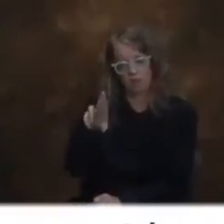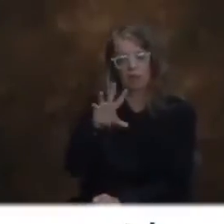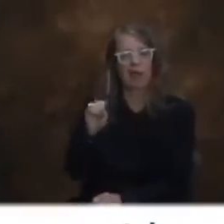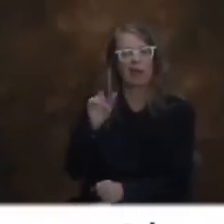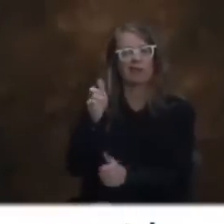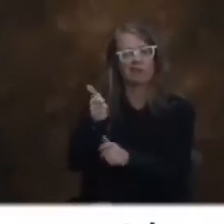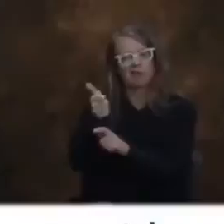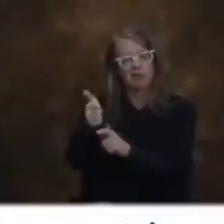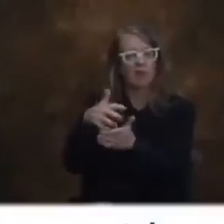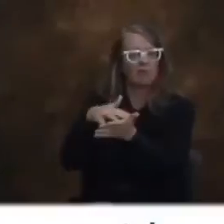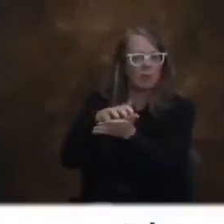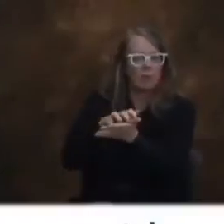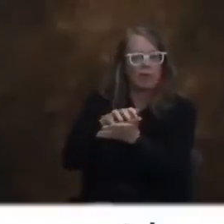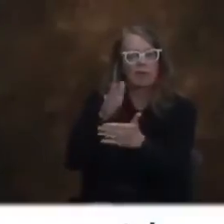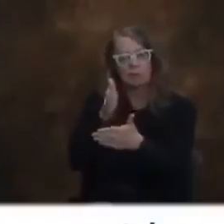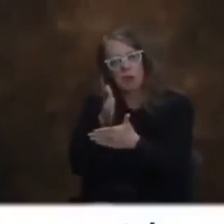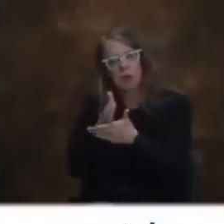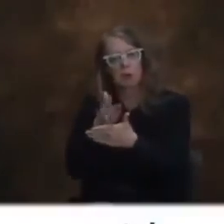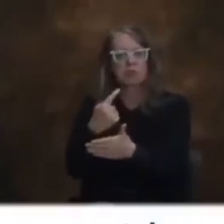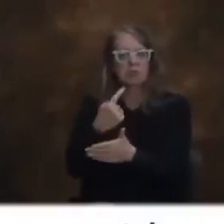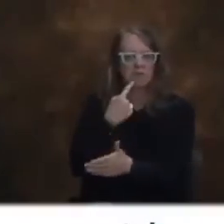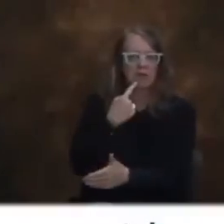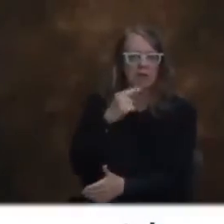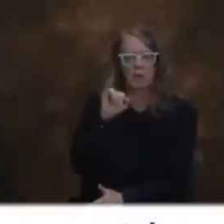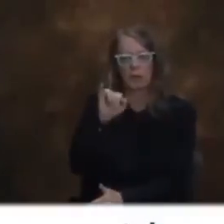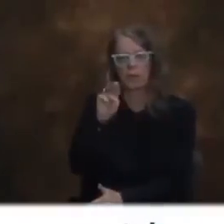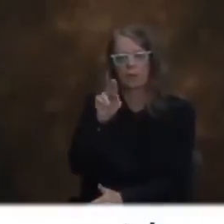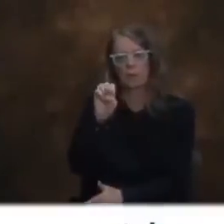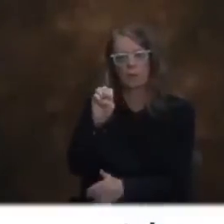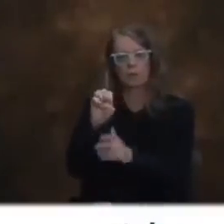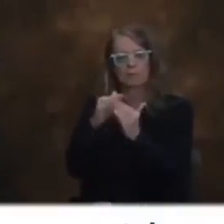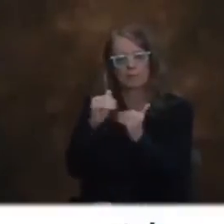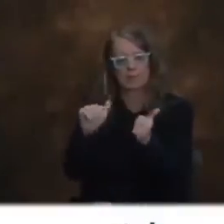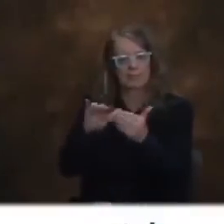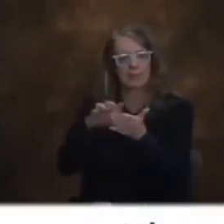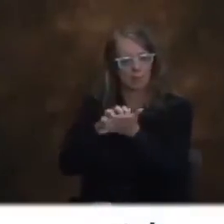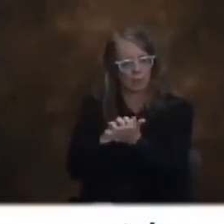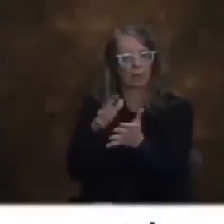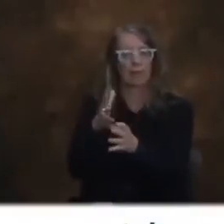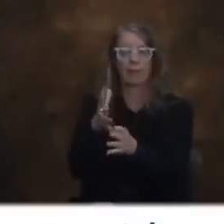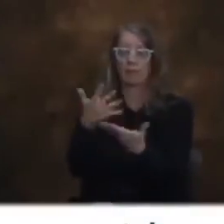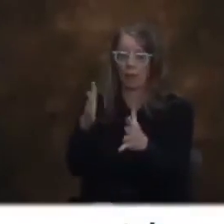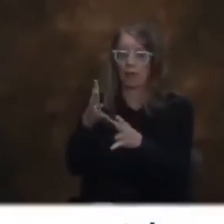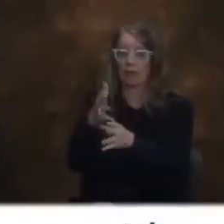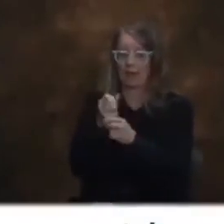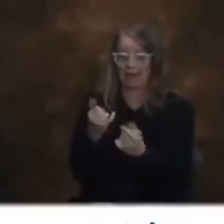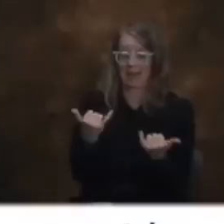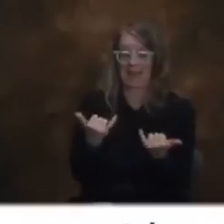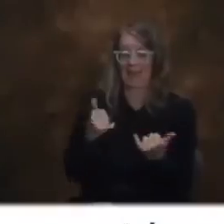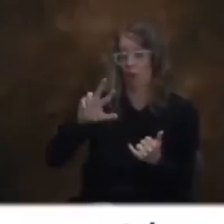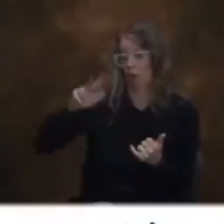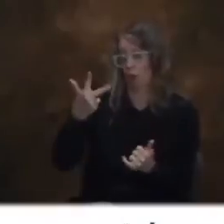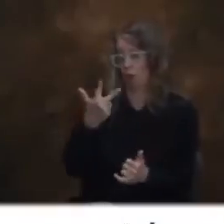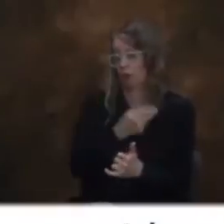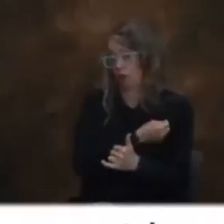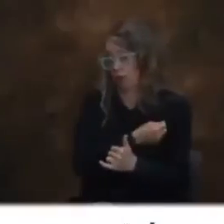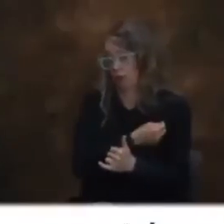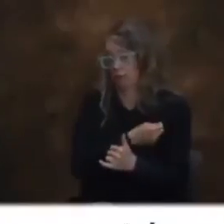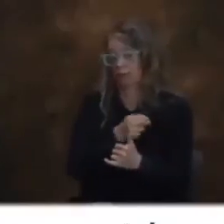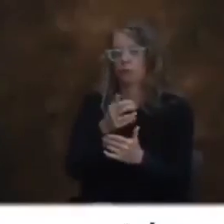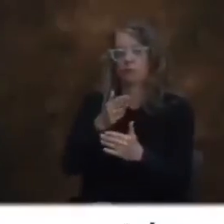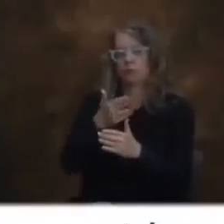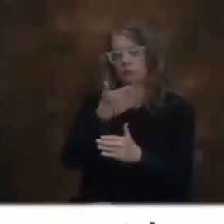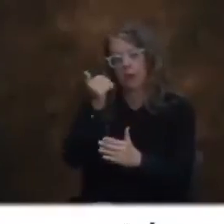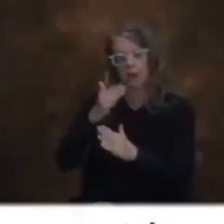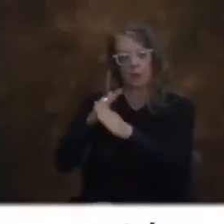severamente comprometido pueden recibir una dosis extra para protegerse mejor individuos tienen